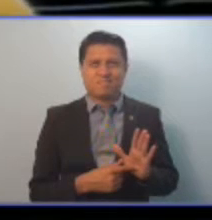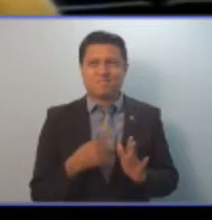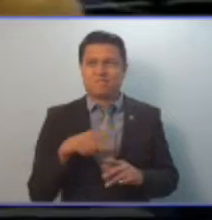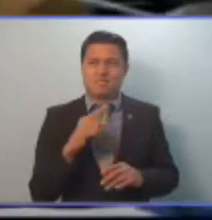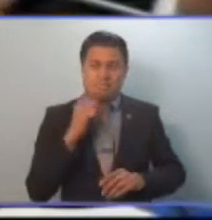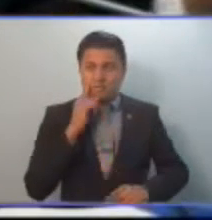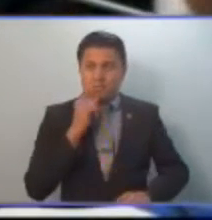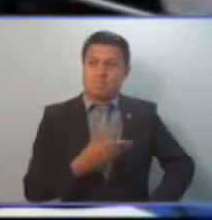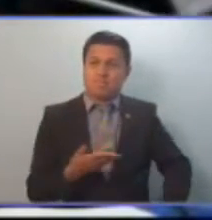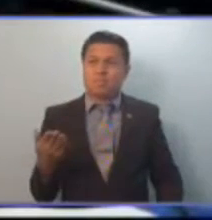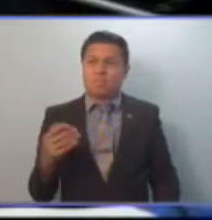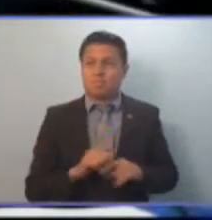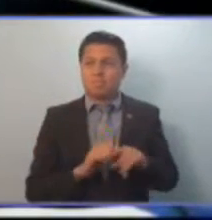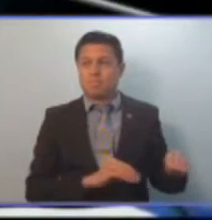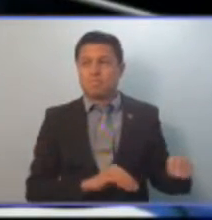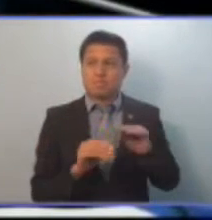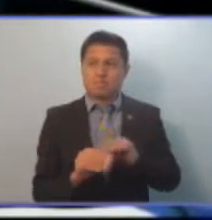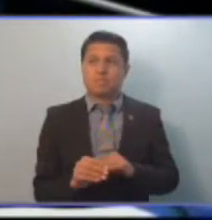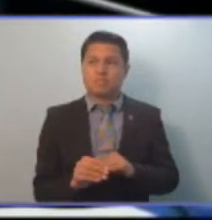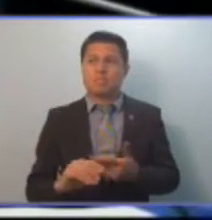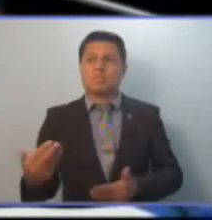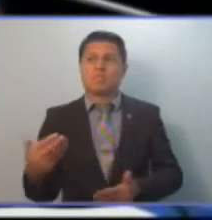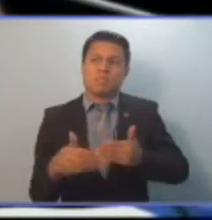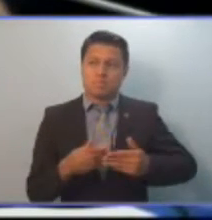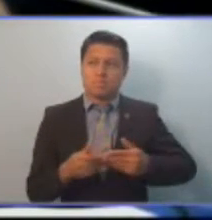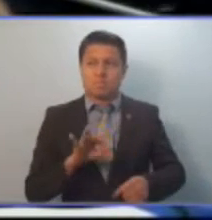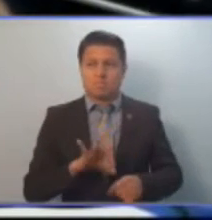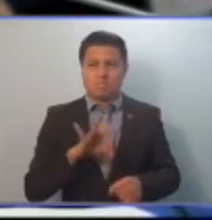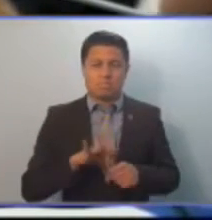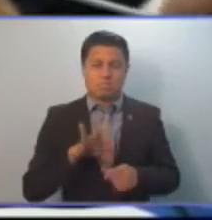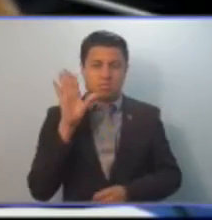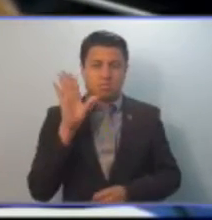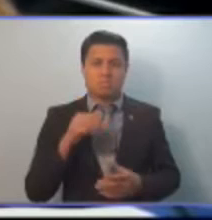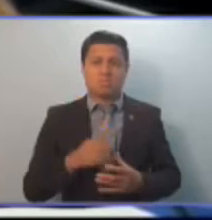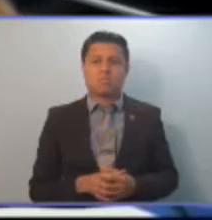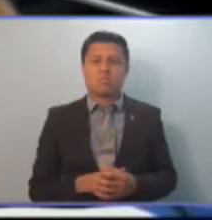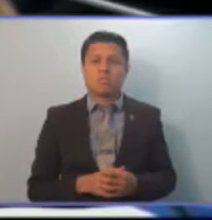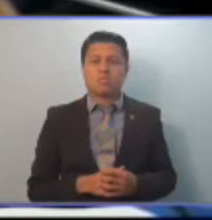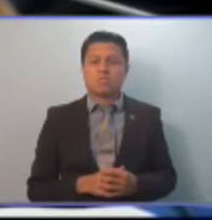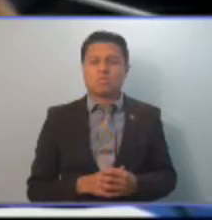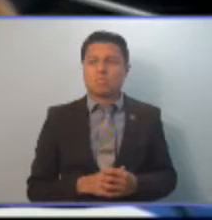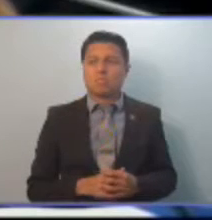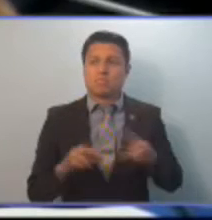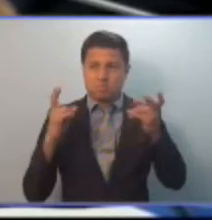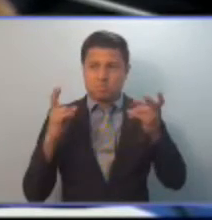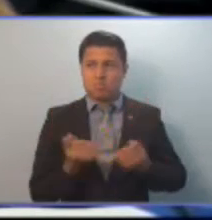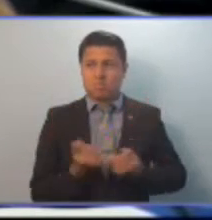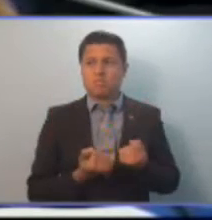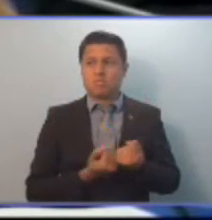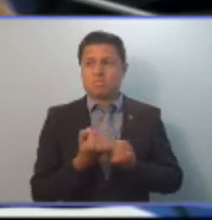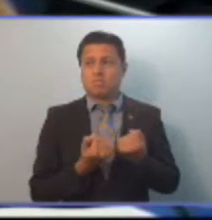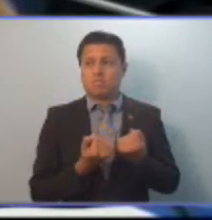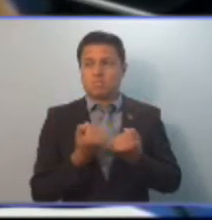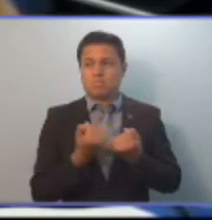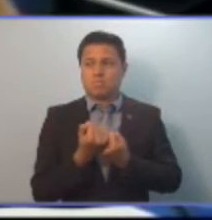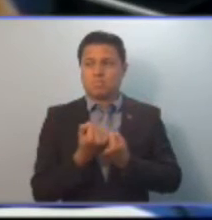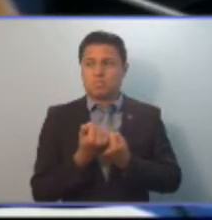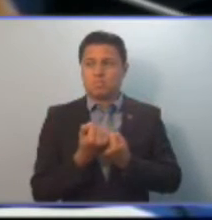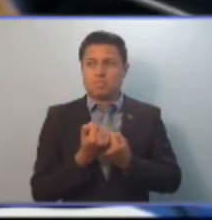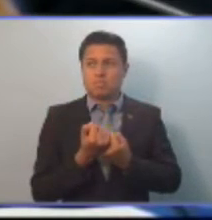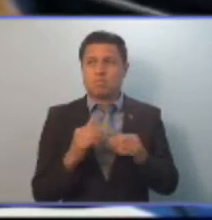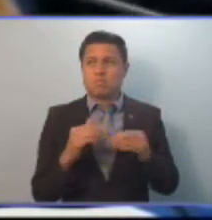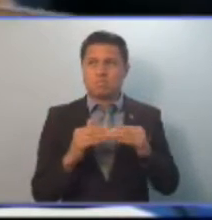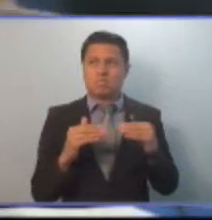los organismos temporales electorales, que fue sobre el tema del sorteo de la cuarta posición.